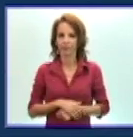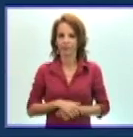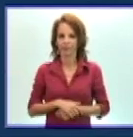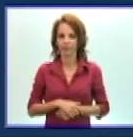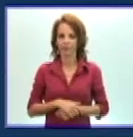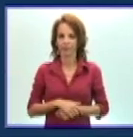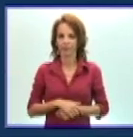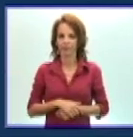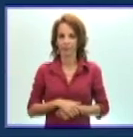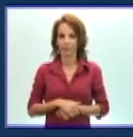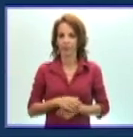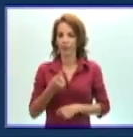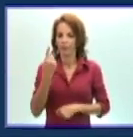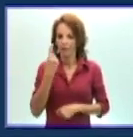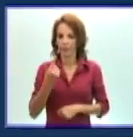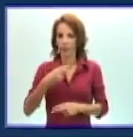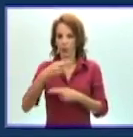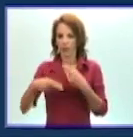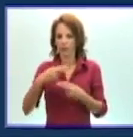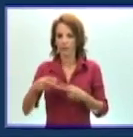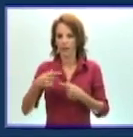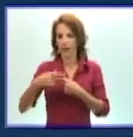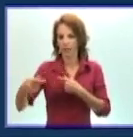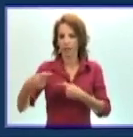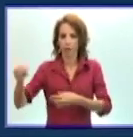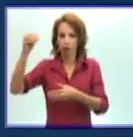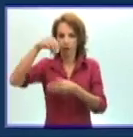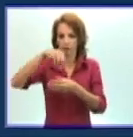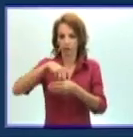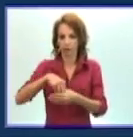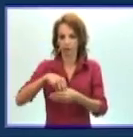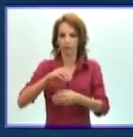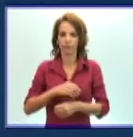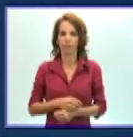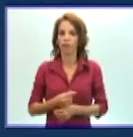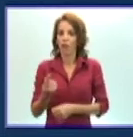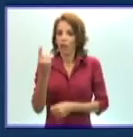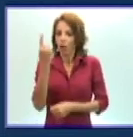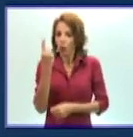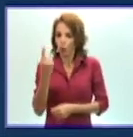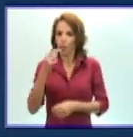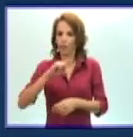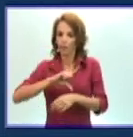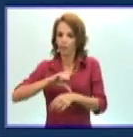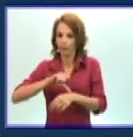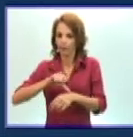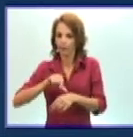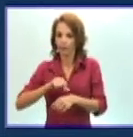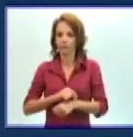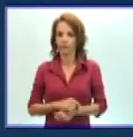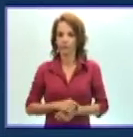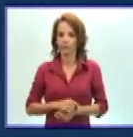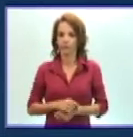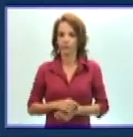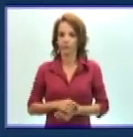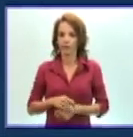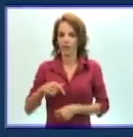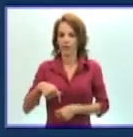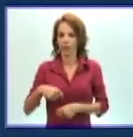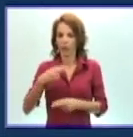la medición de la interior. Sería un minuto. Y ahora vamos a hacer la medición del